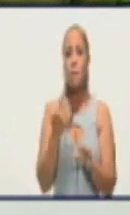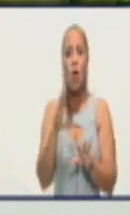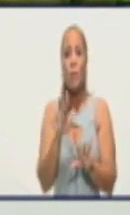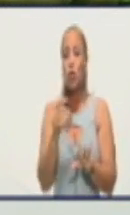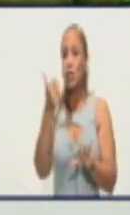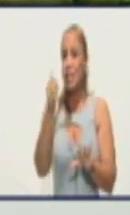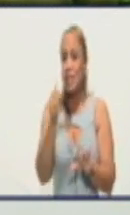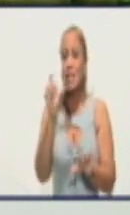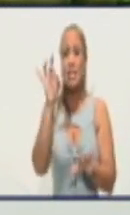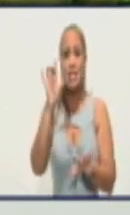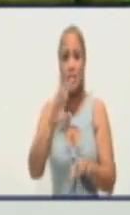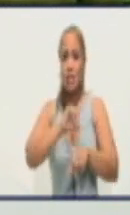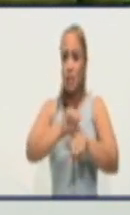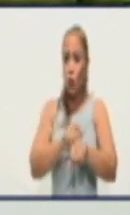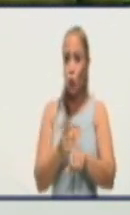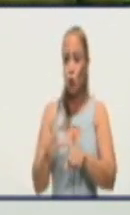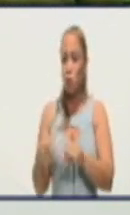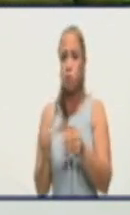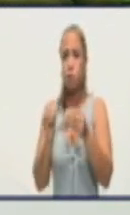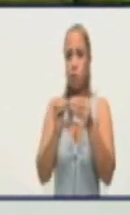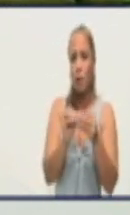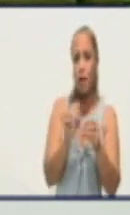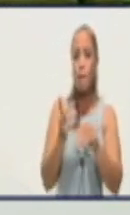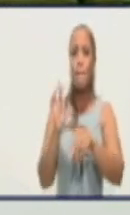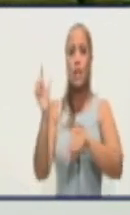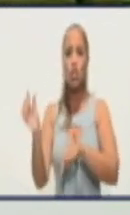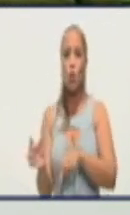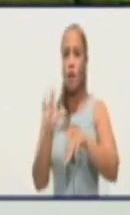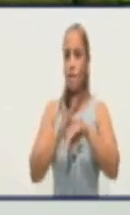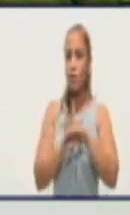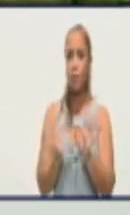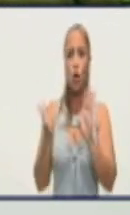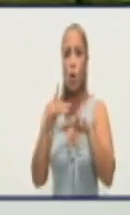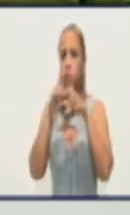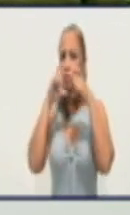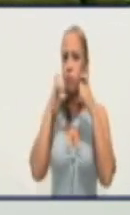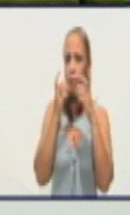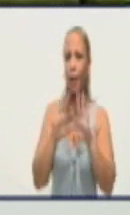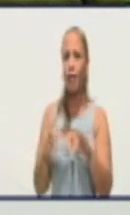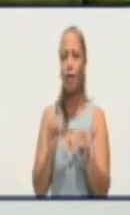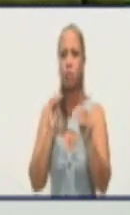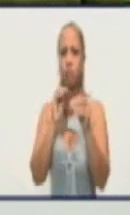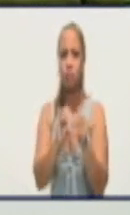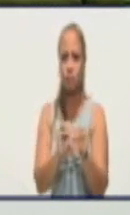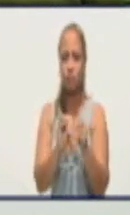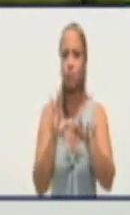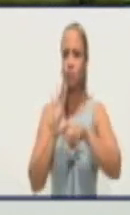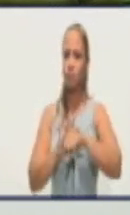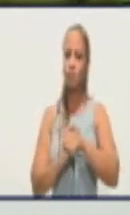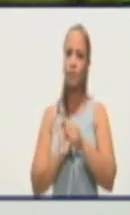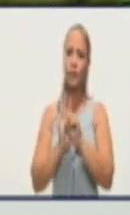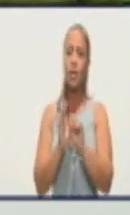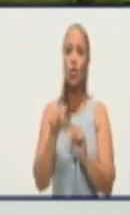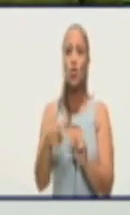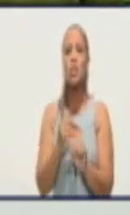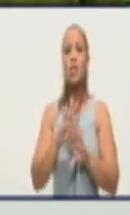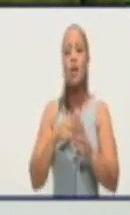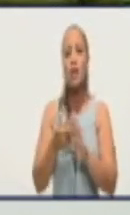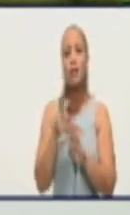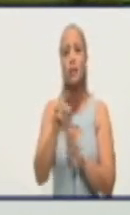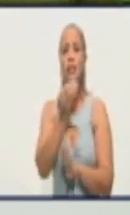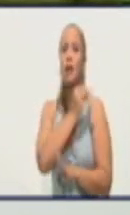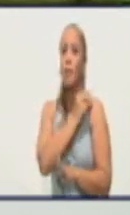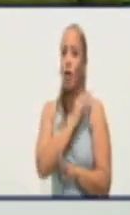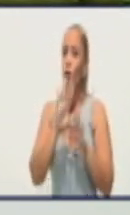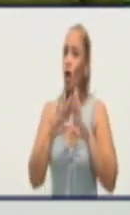de estar expuesto con una persona enferma sin los medios de protección para ser contagiado. Entonces, es la alerta que hoy le hacemos a la